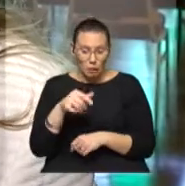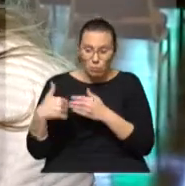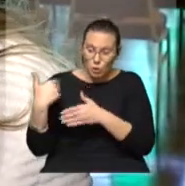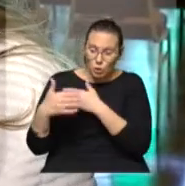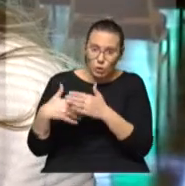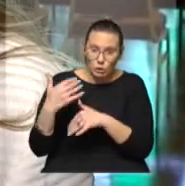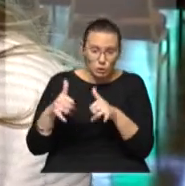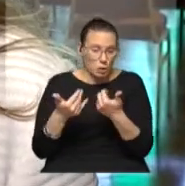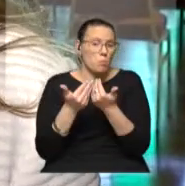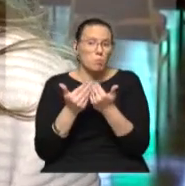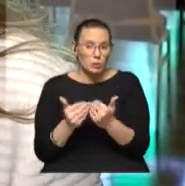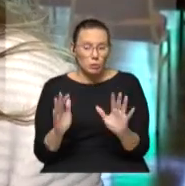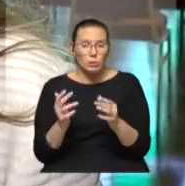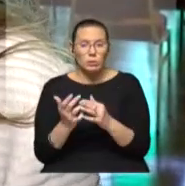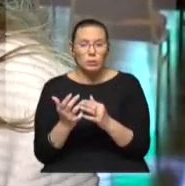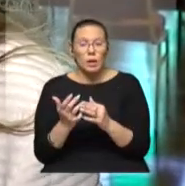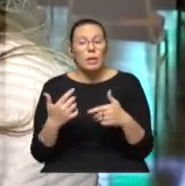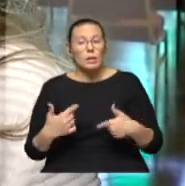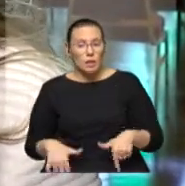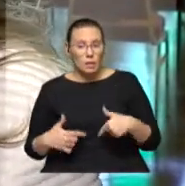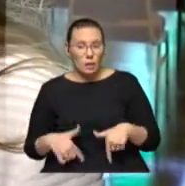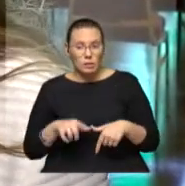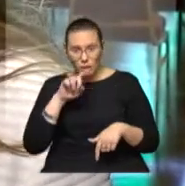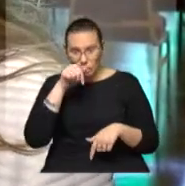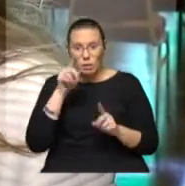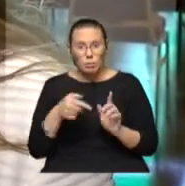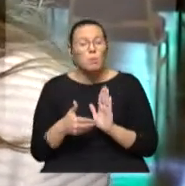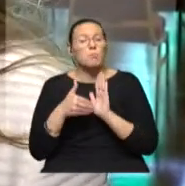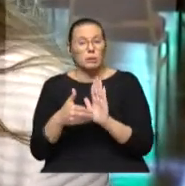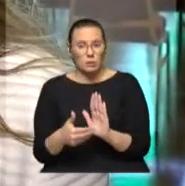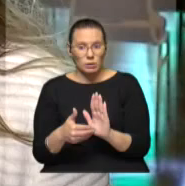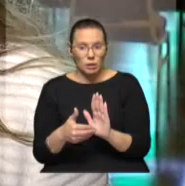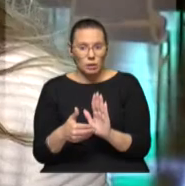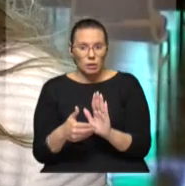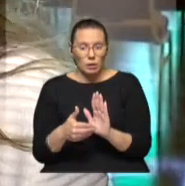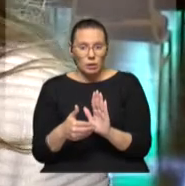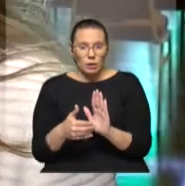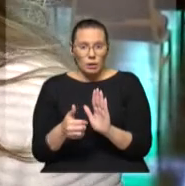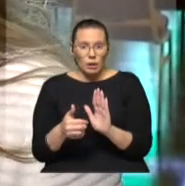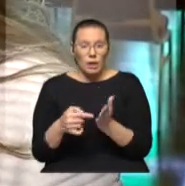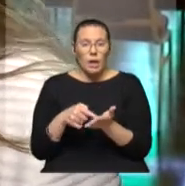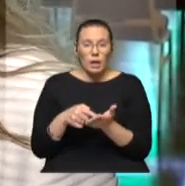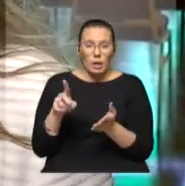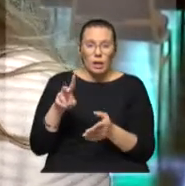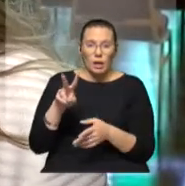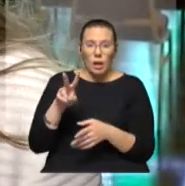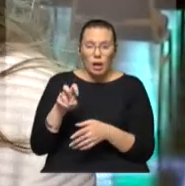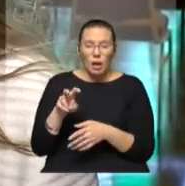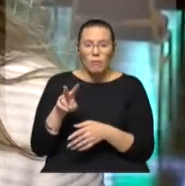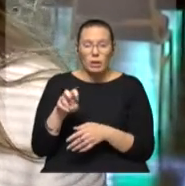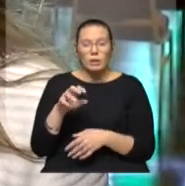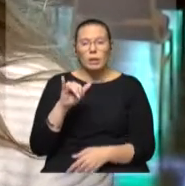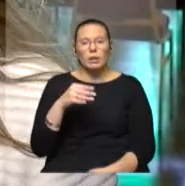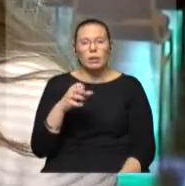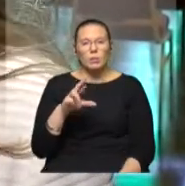que ya está iniciado, la Intendencia de Montevideo se va a presentar en tanto Capital Verde Iberoamericana con